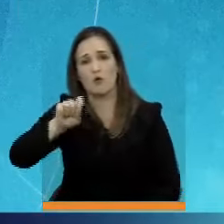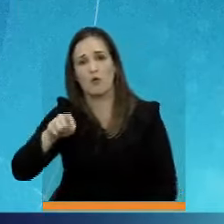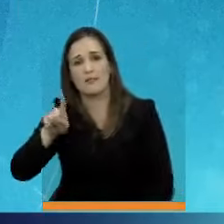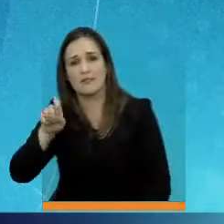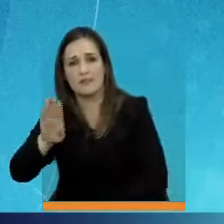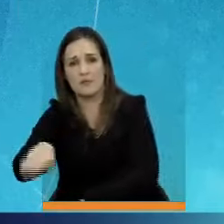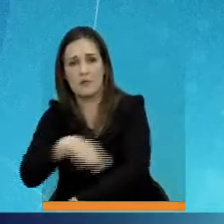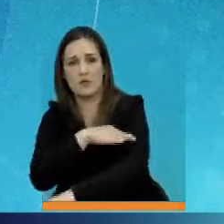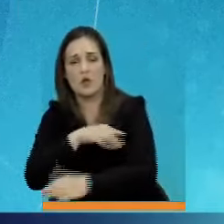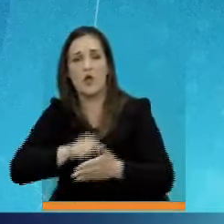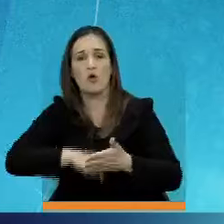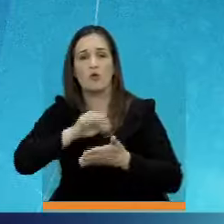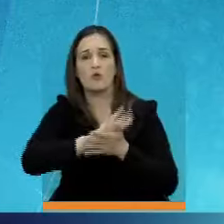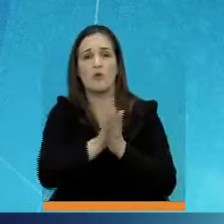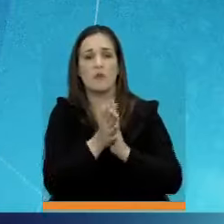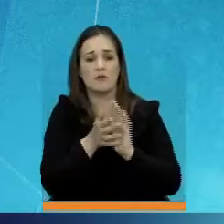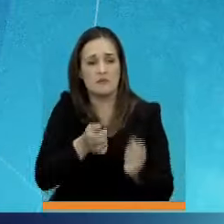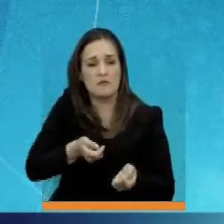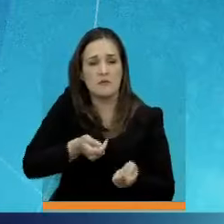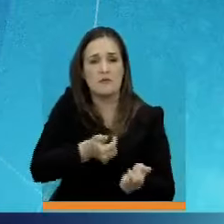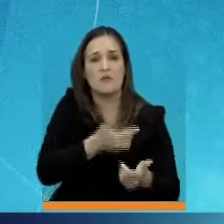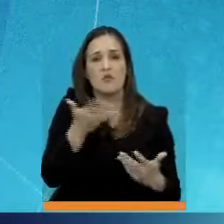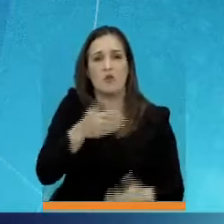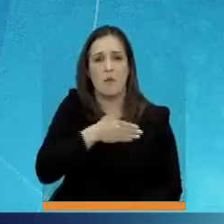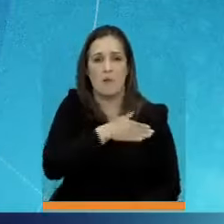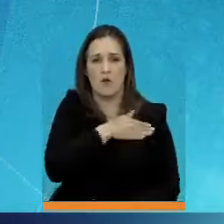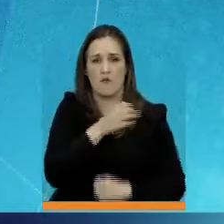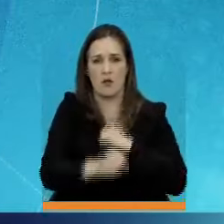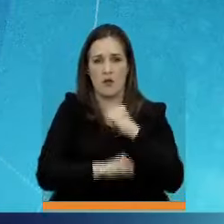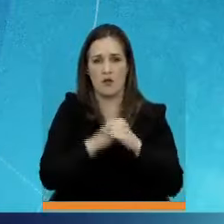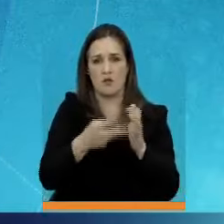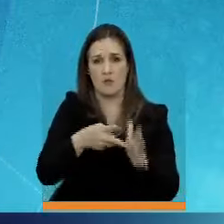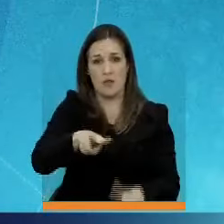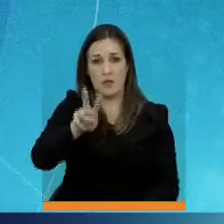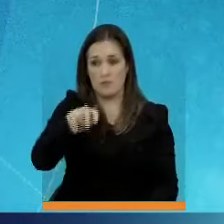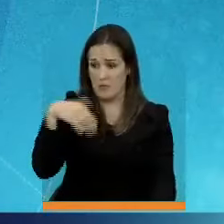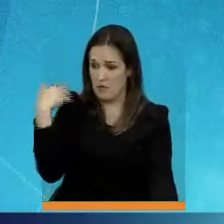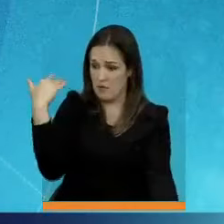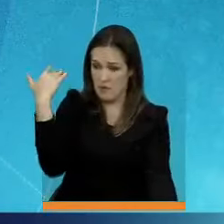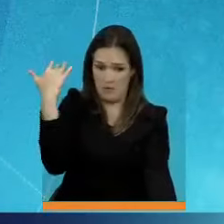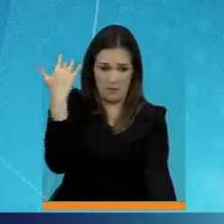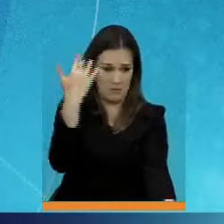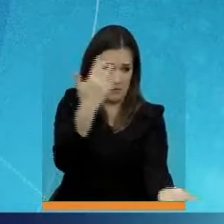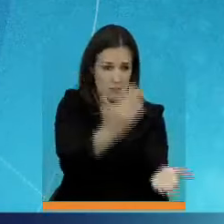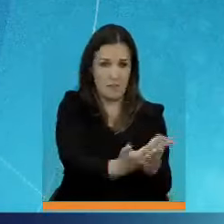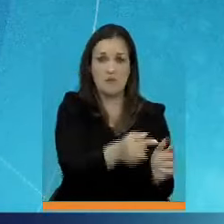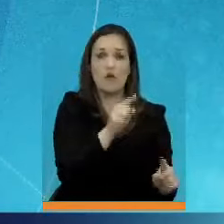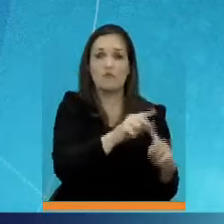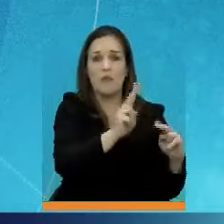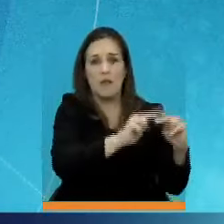para la Paz en el Departamento de Bolívar en el año 2017, destinados a la realización de obras de